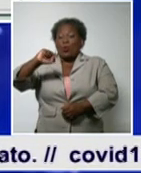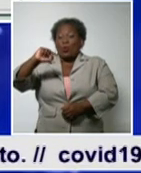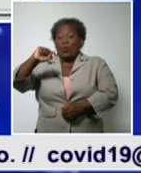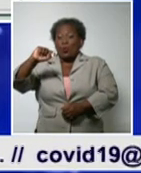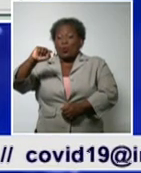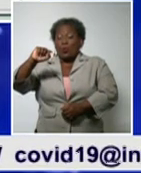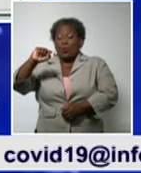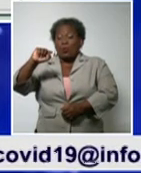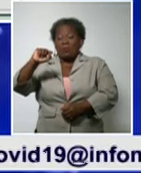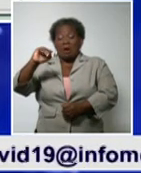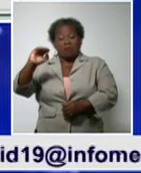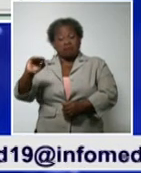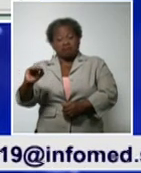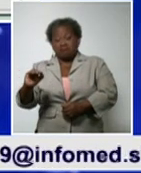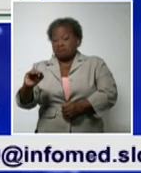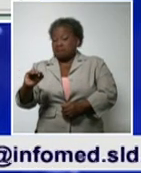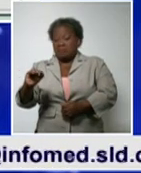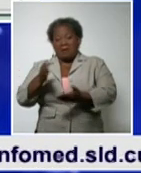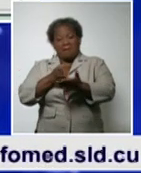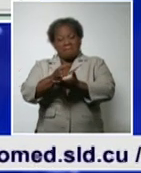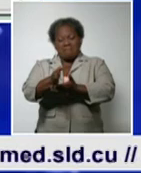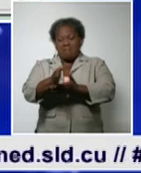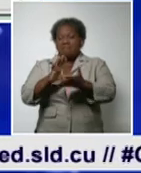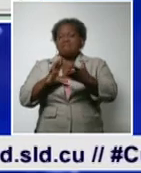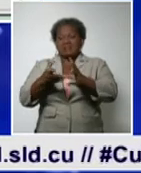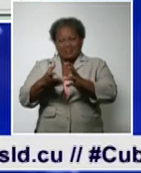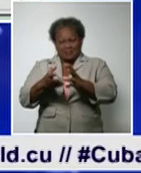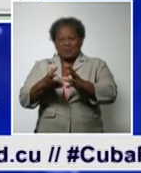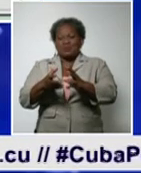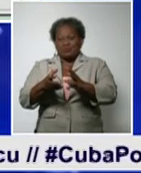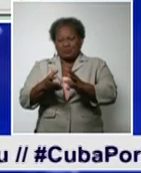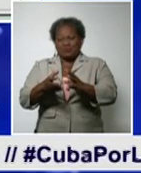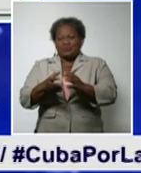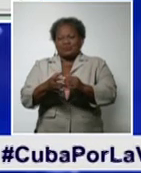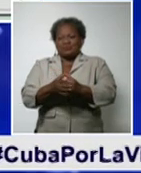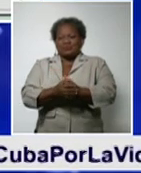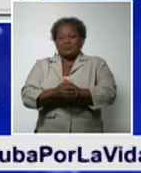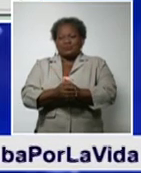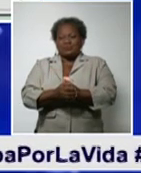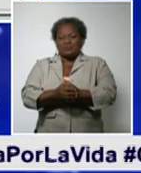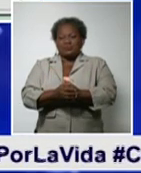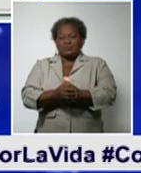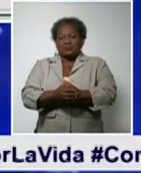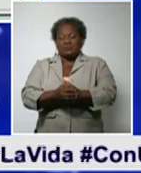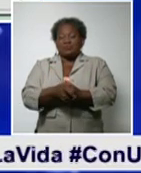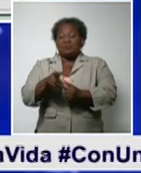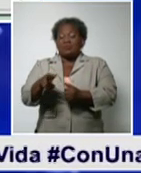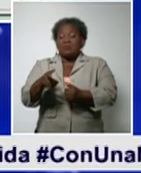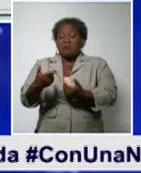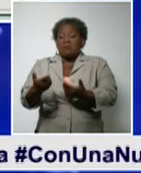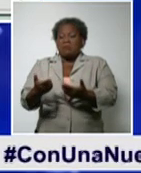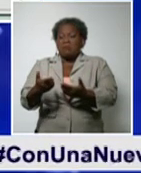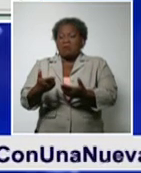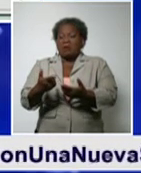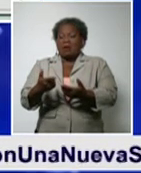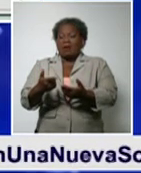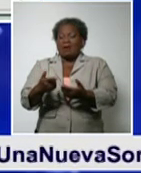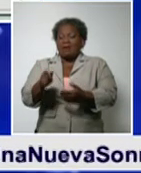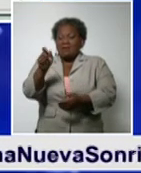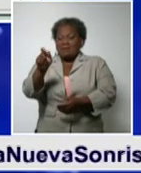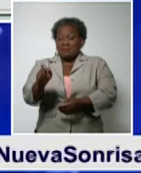acaba de descender, mantiene su complejidad y está dada por el número de casos que